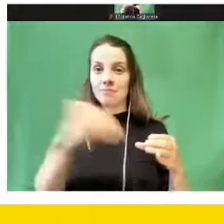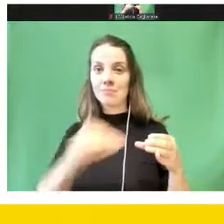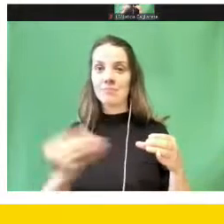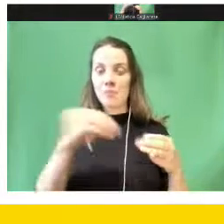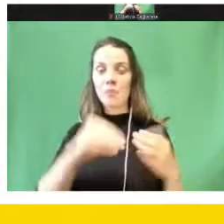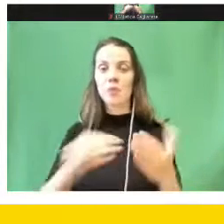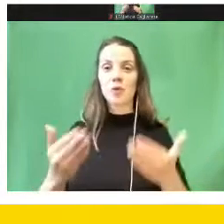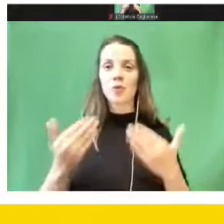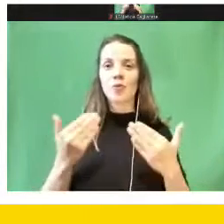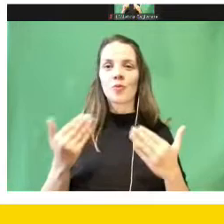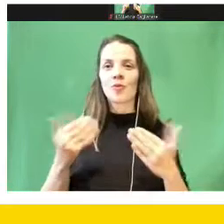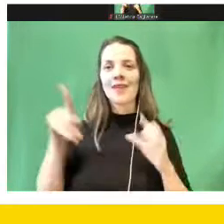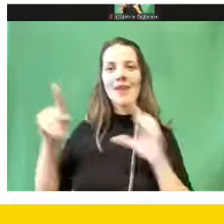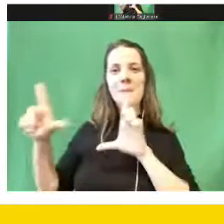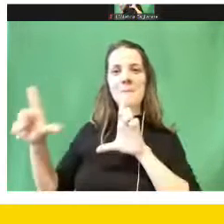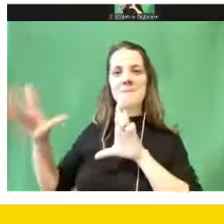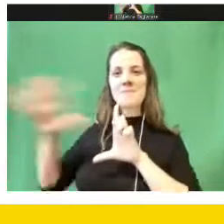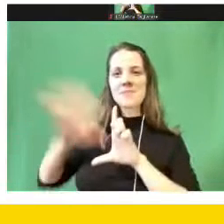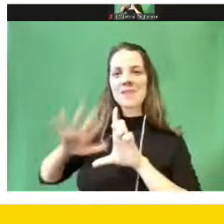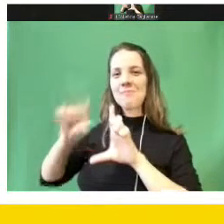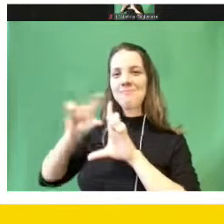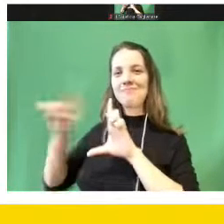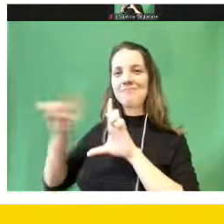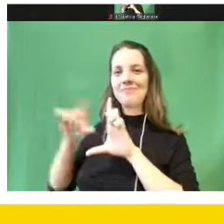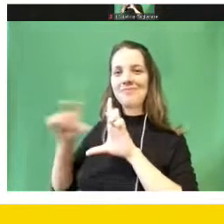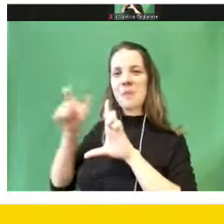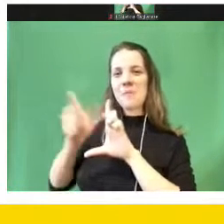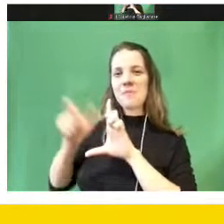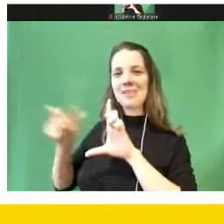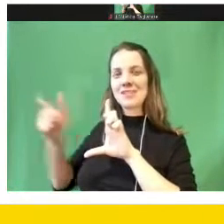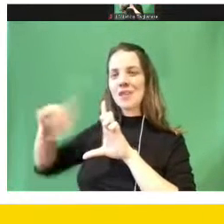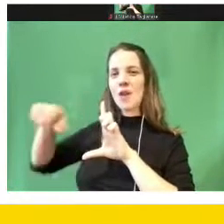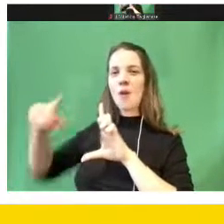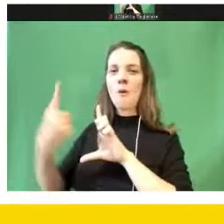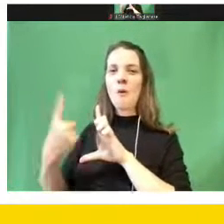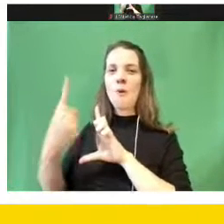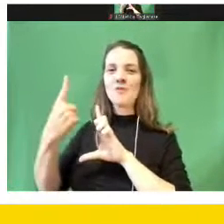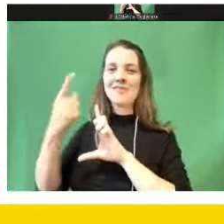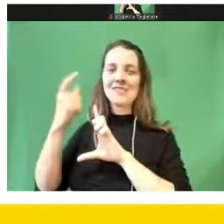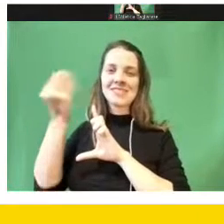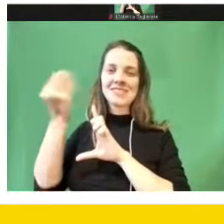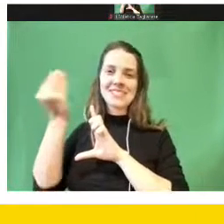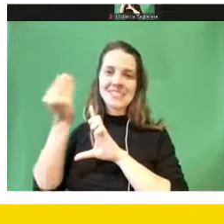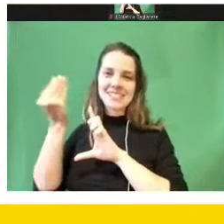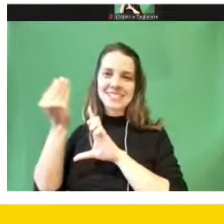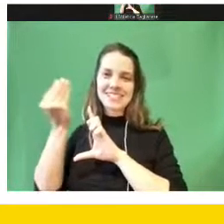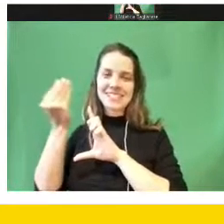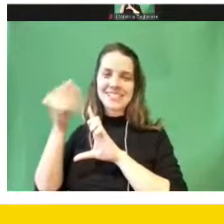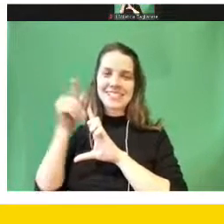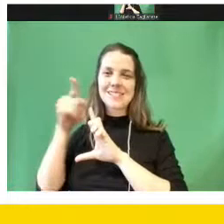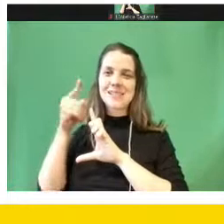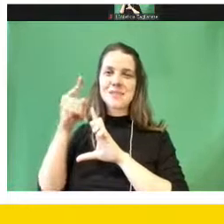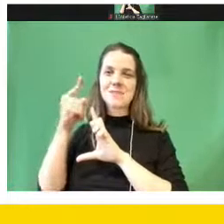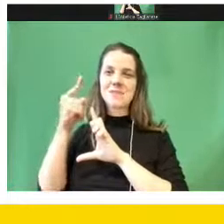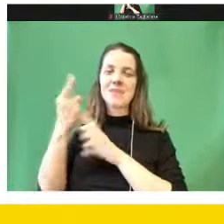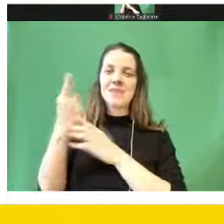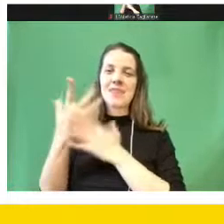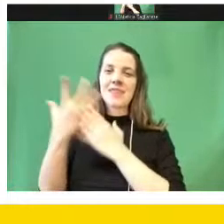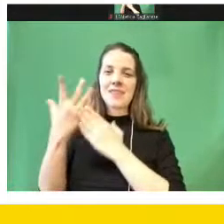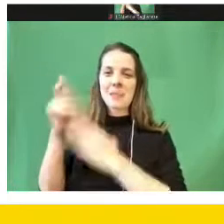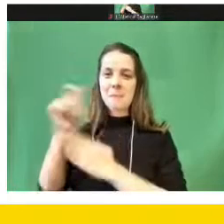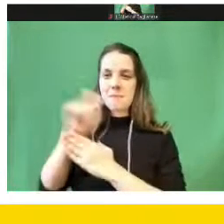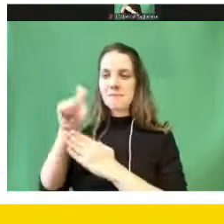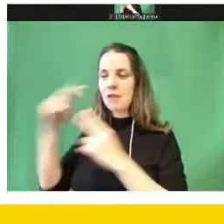pantalla, que nos reuníamos un sábado por mes desde todo el tiempo y cada uno fue construyendo este pedacito de espacio